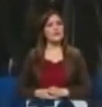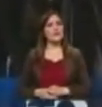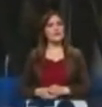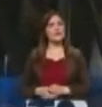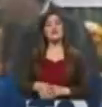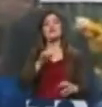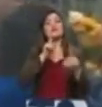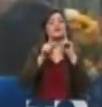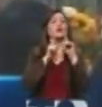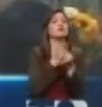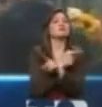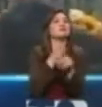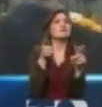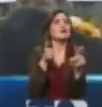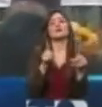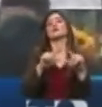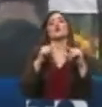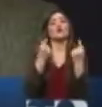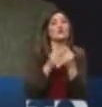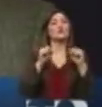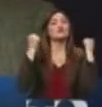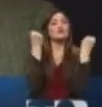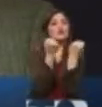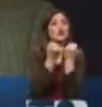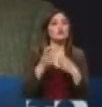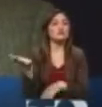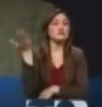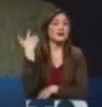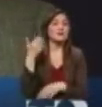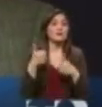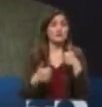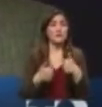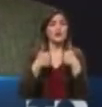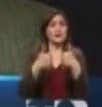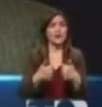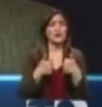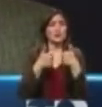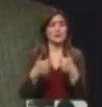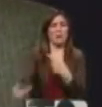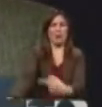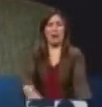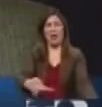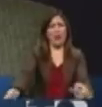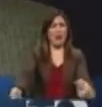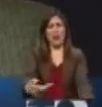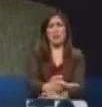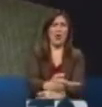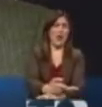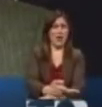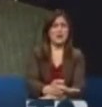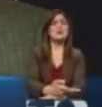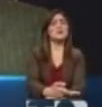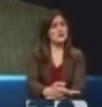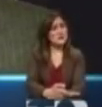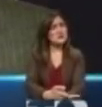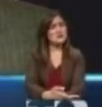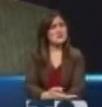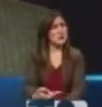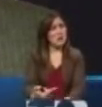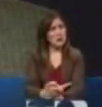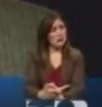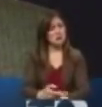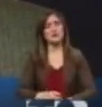de dialogar con los diversos sectores sociales. Cuando yo fui candidato, la confrontación era terrible. La animadversión era